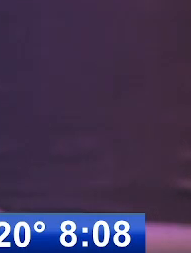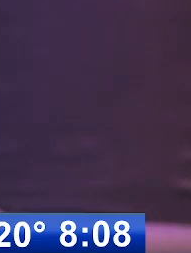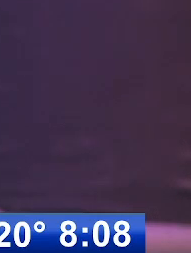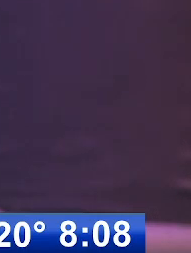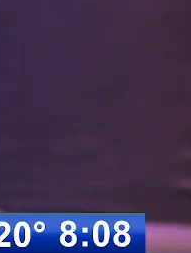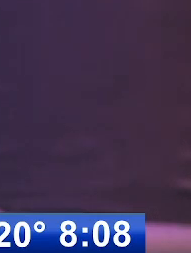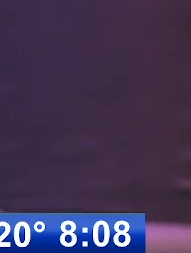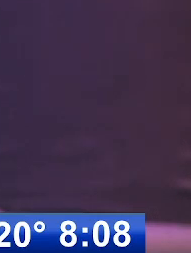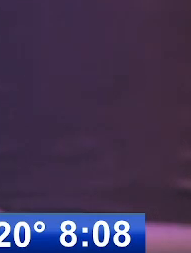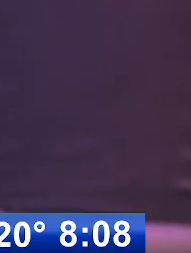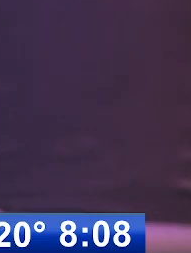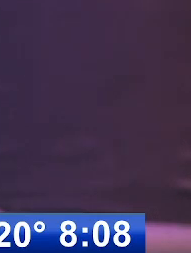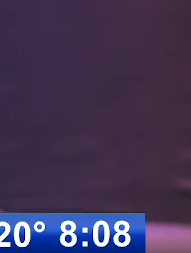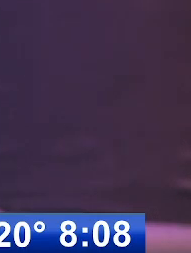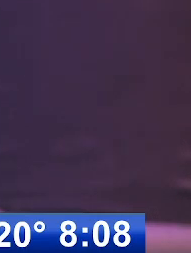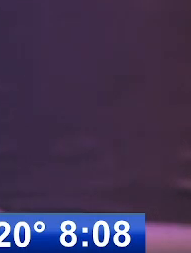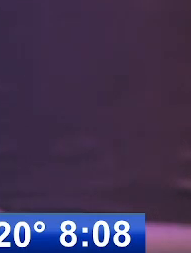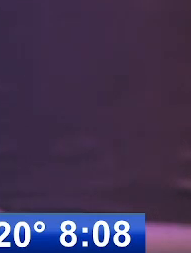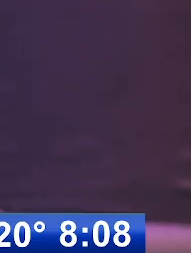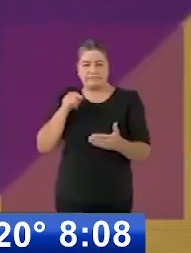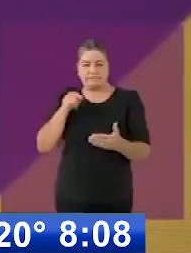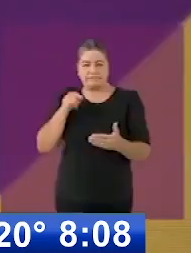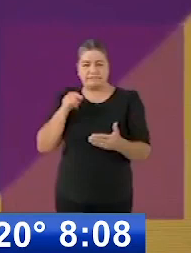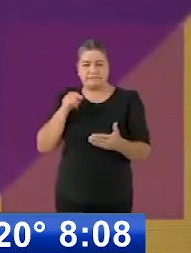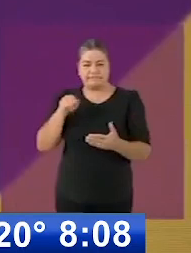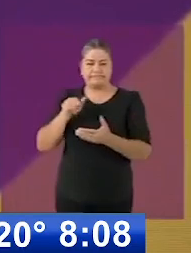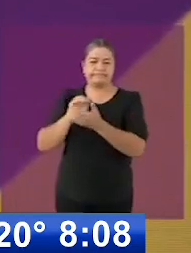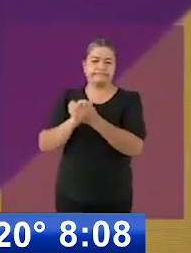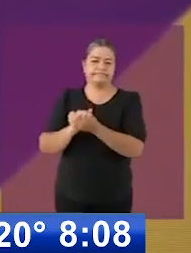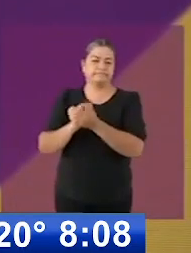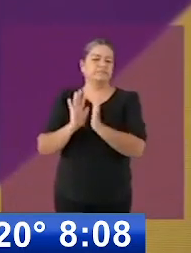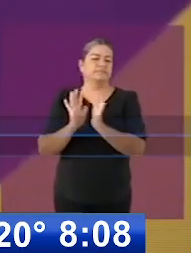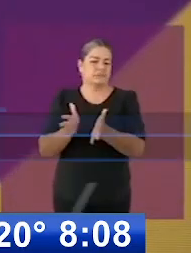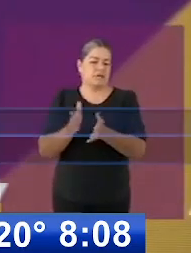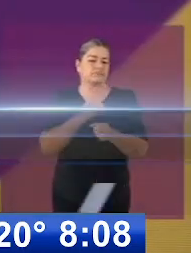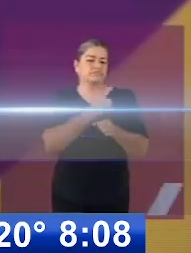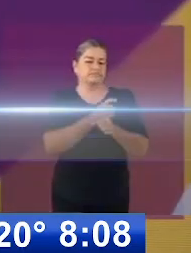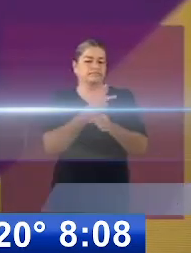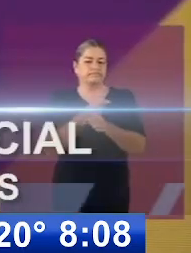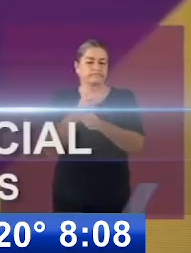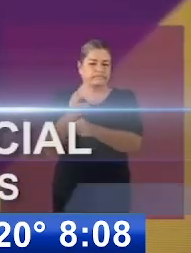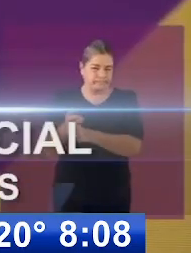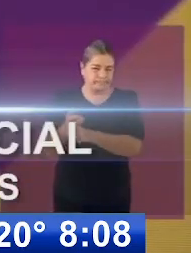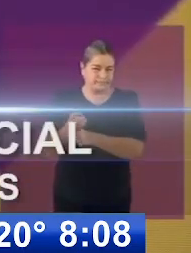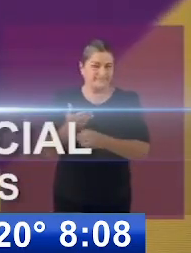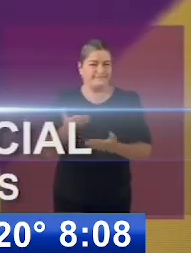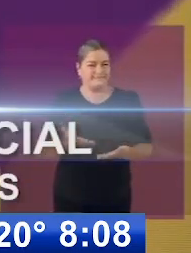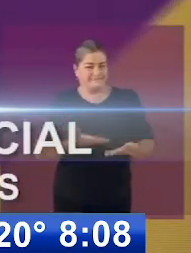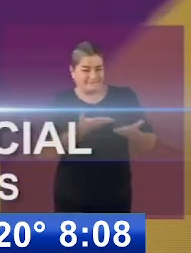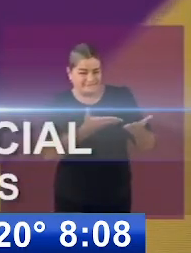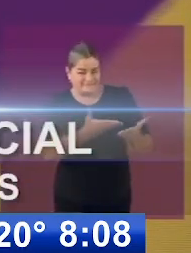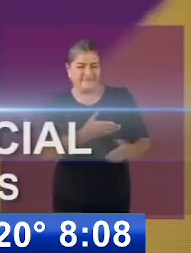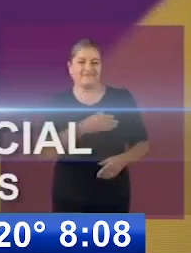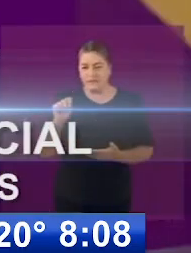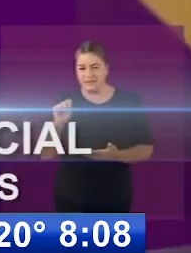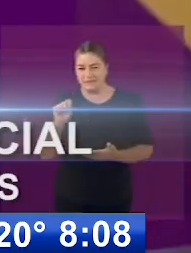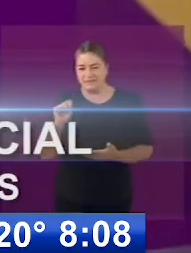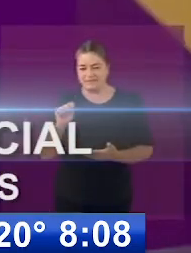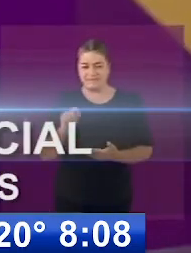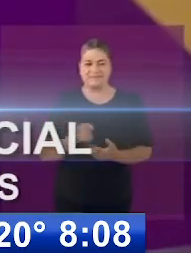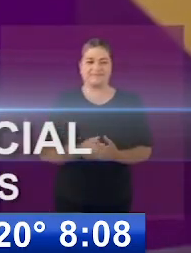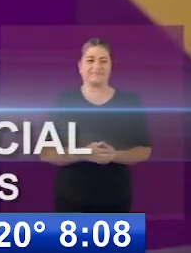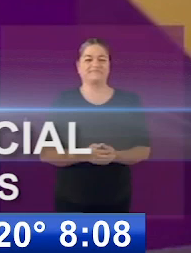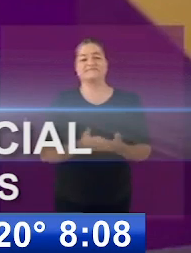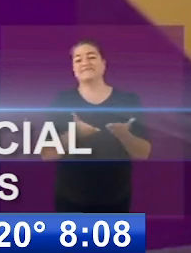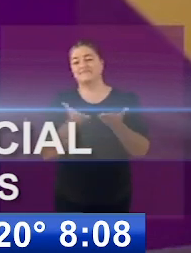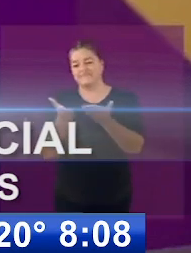especialistas para analizar este tema El Debate entre las dos candidatas y el candidato presidencia de la República